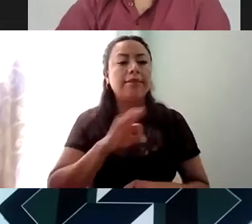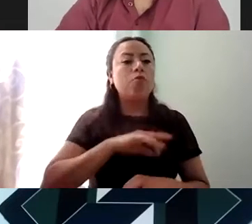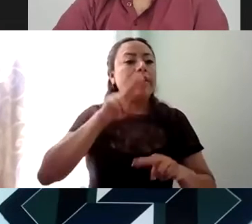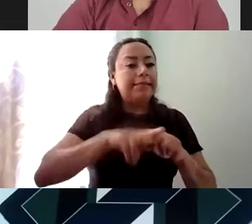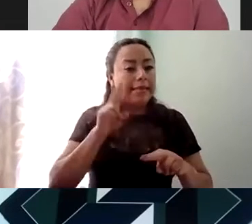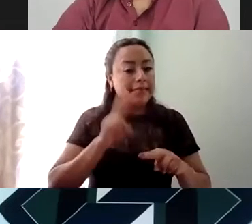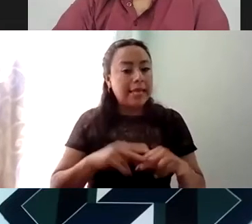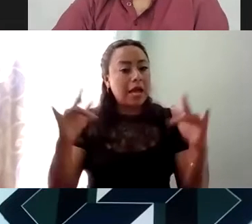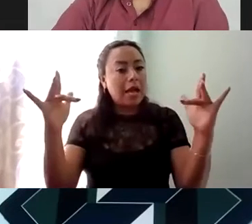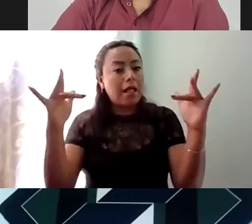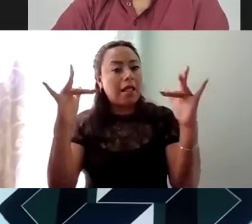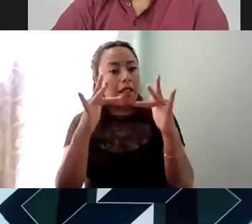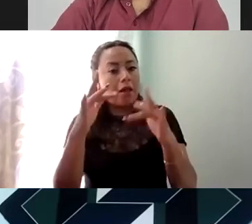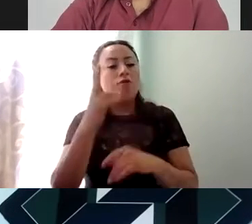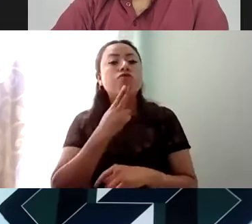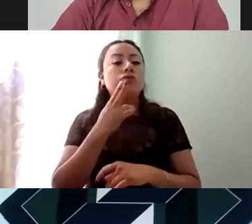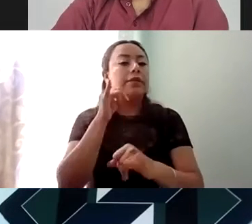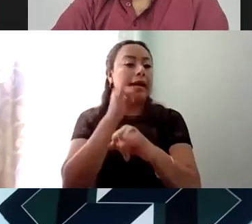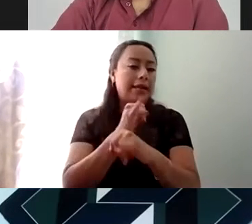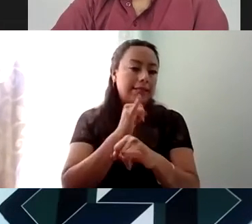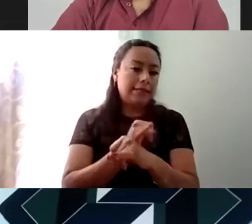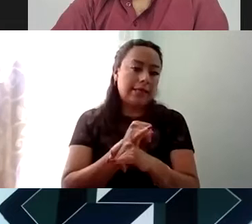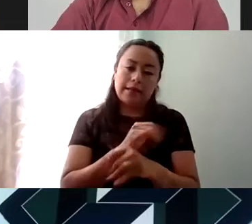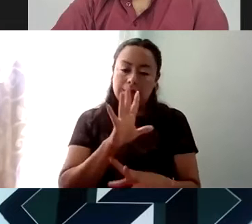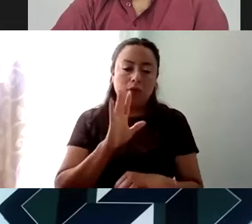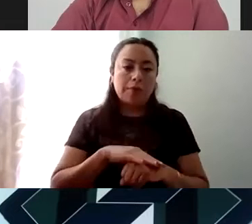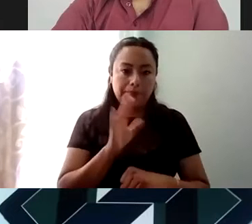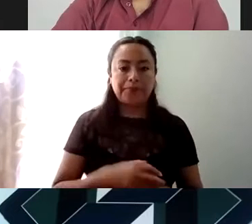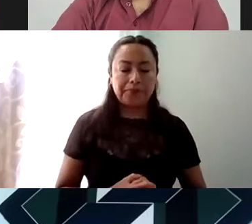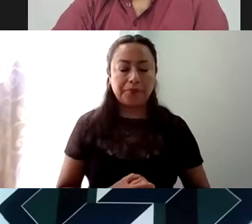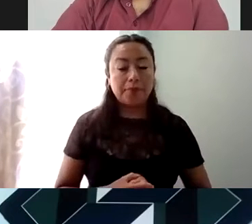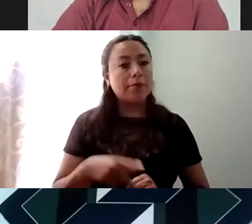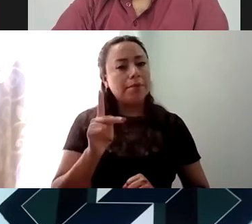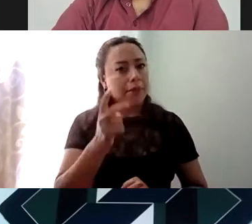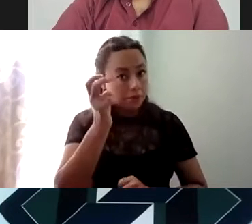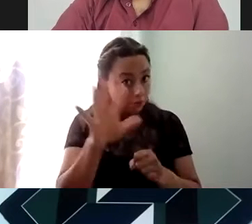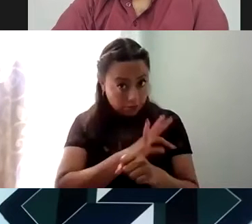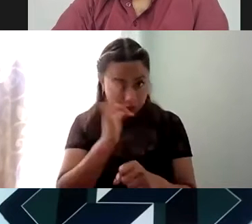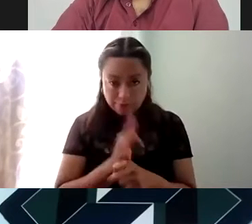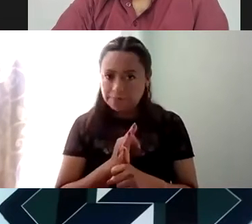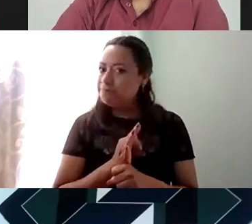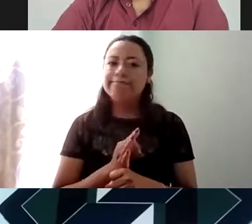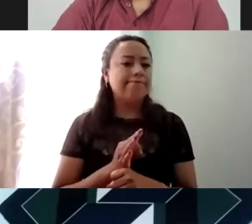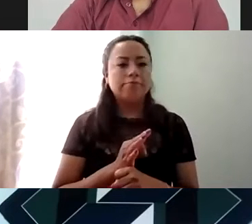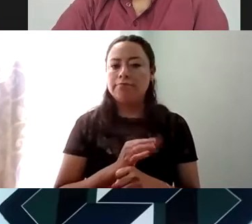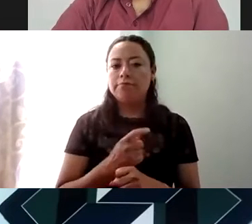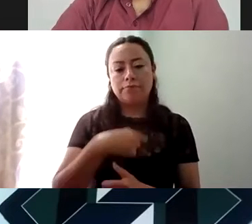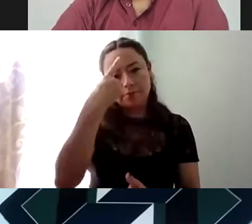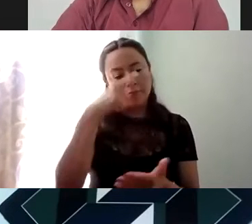hacer uso del Internet, entre otras. Sin embargo, no es suficiente. Creo que nos